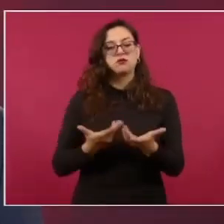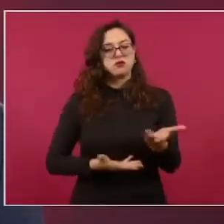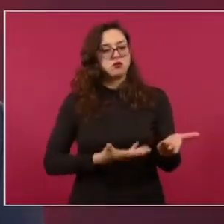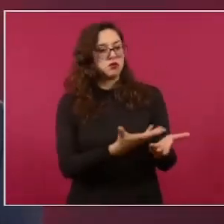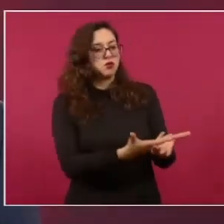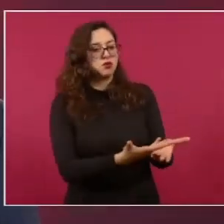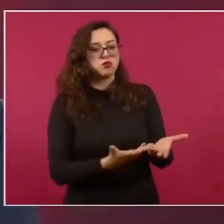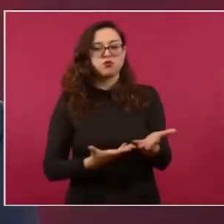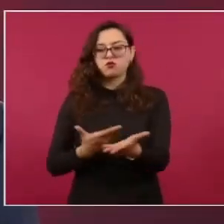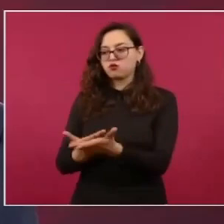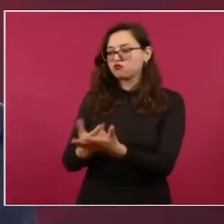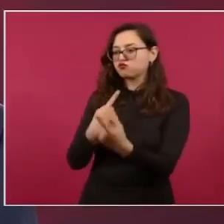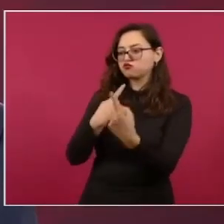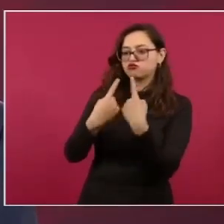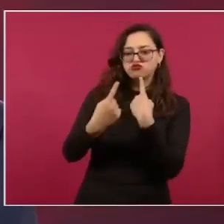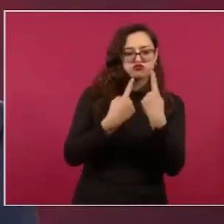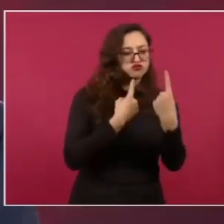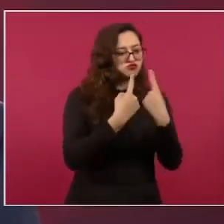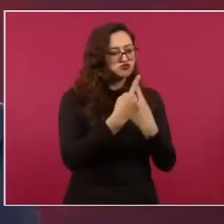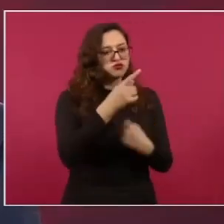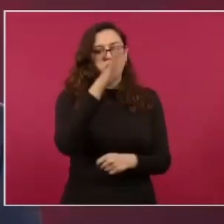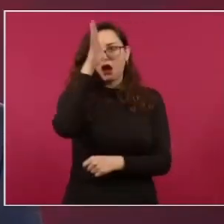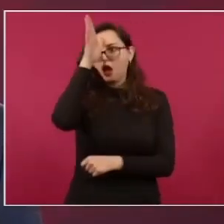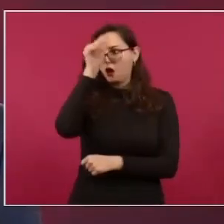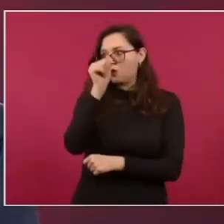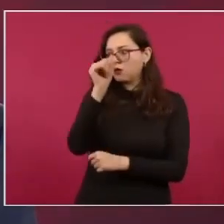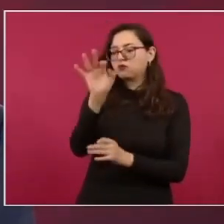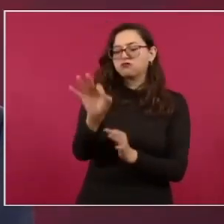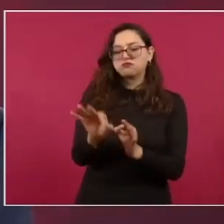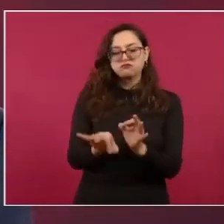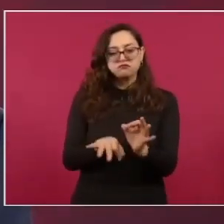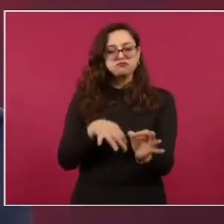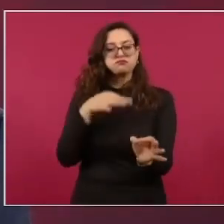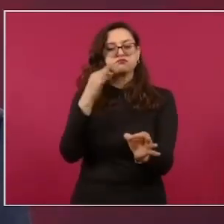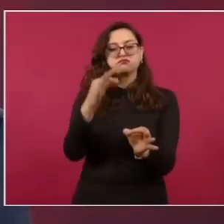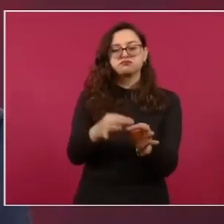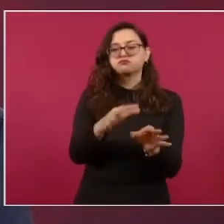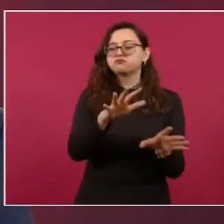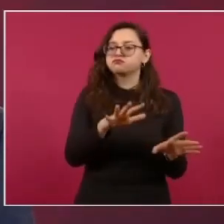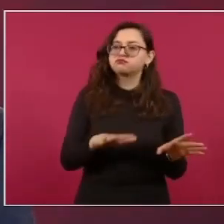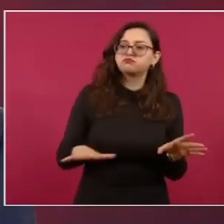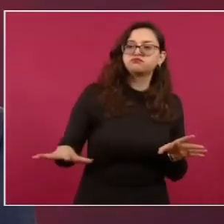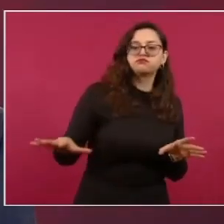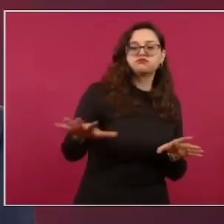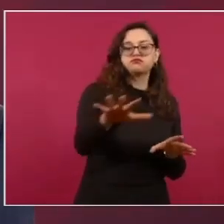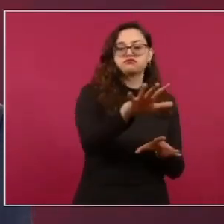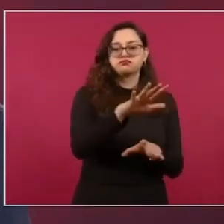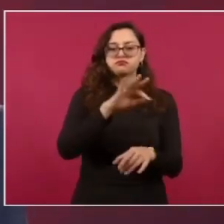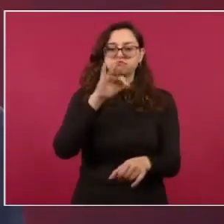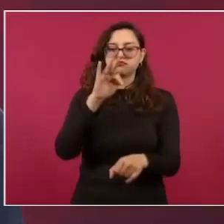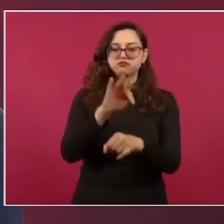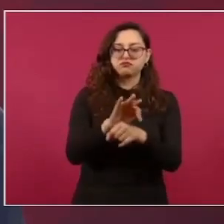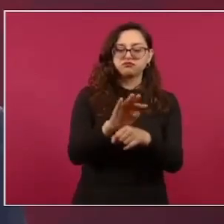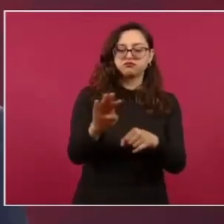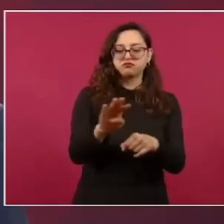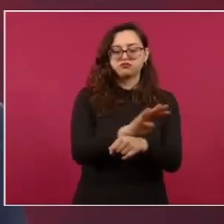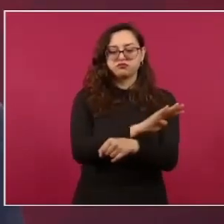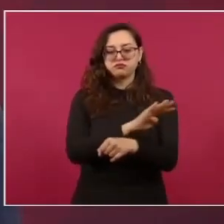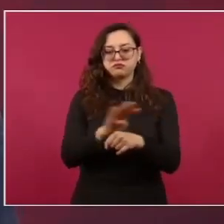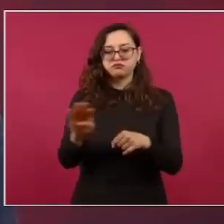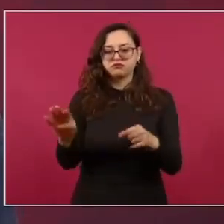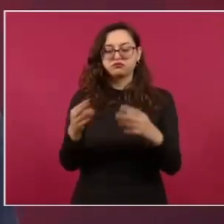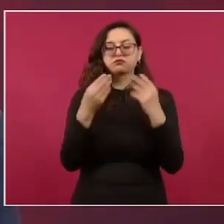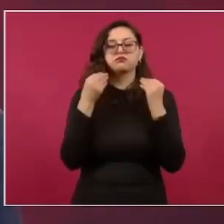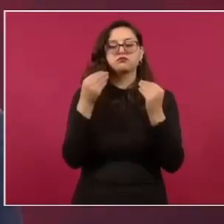negociando, acordando y cumpliendo en beneficio de nuestra derechohabiencia.